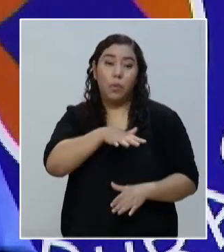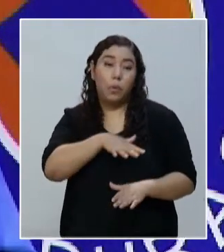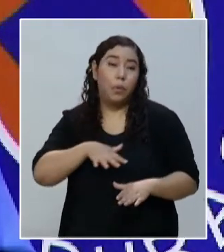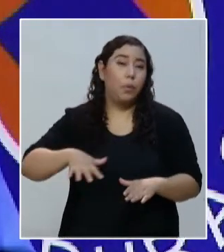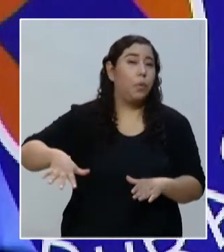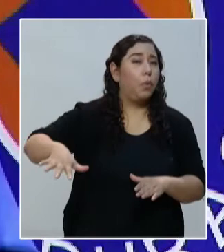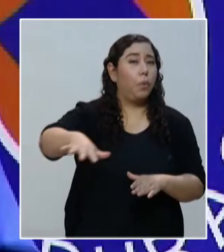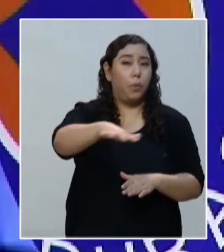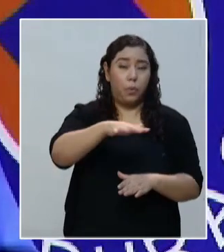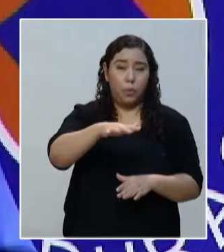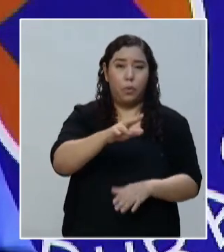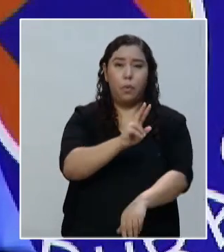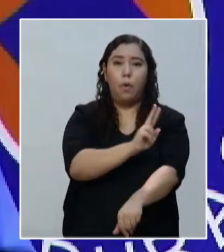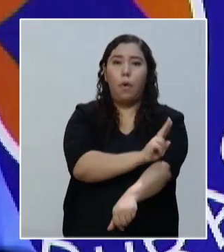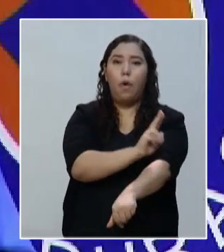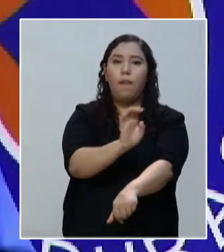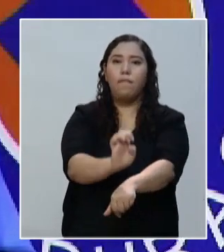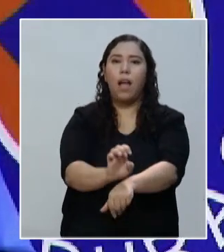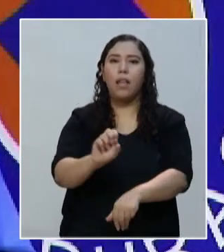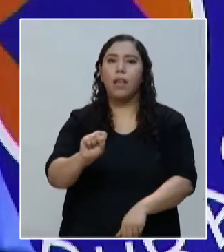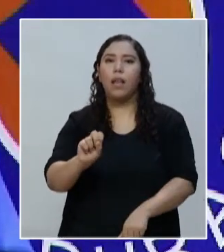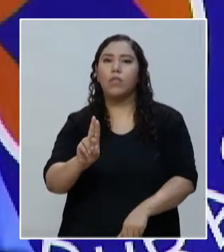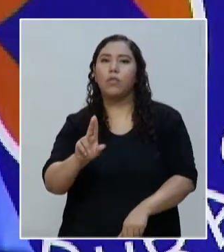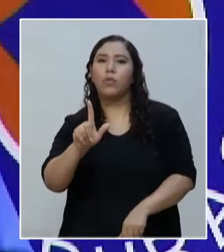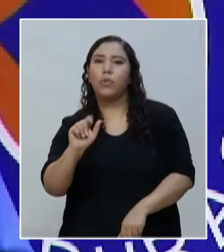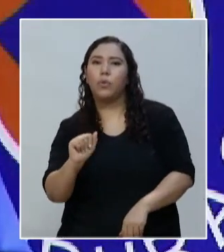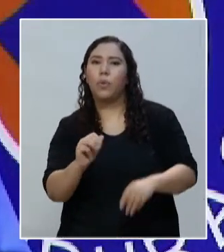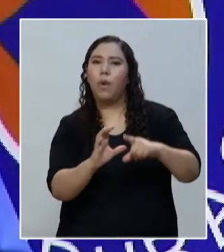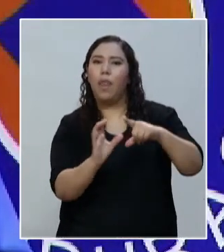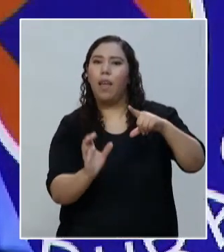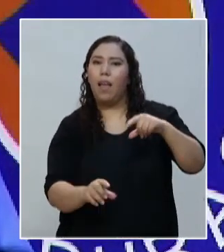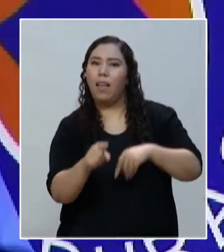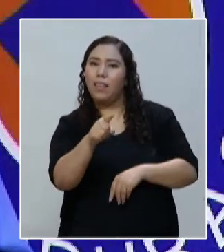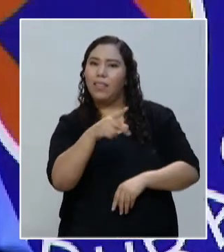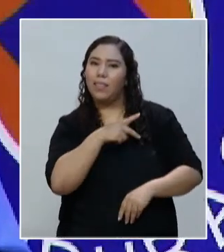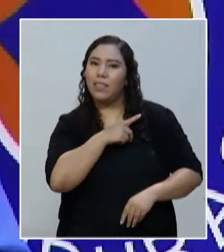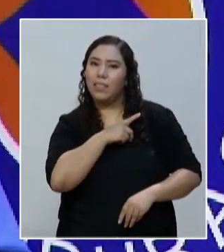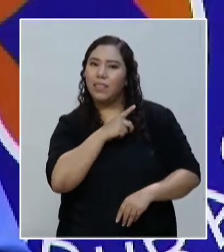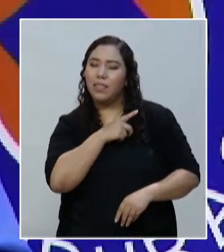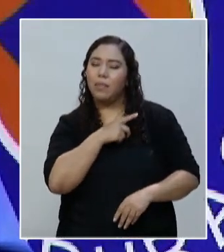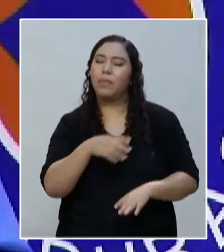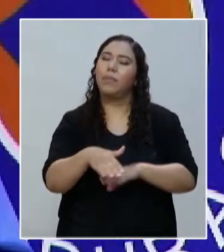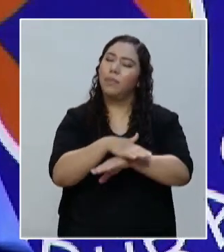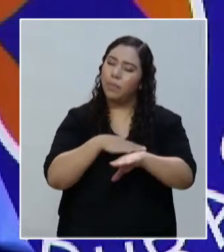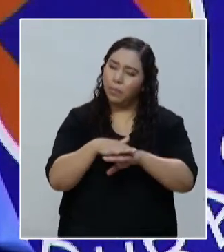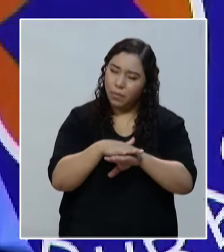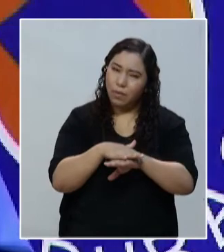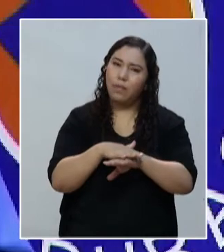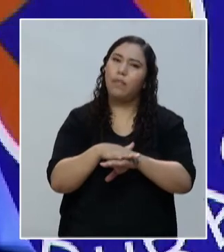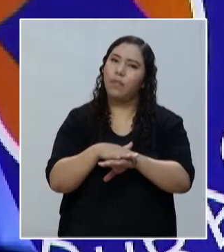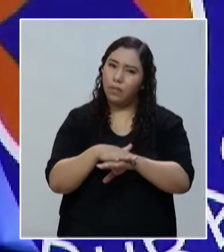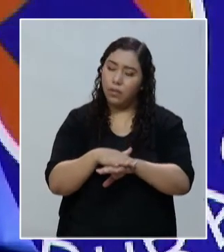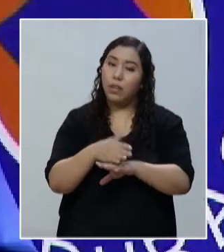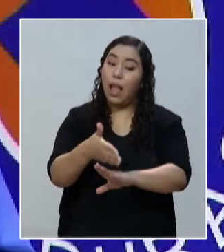es salvar vidas. Por lo consiguiente, le pedimos nuevamente a la población evacuar.